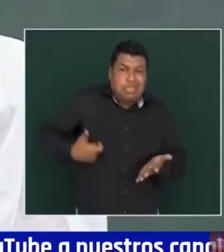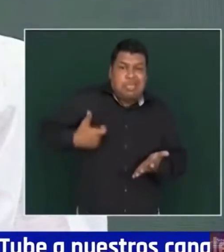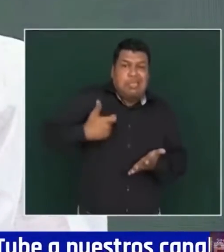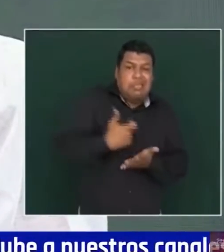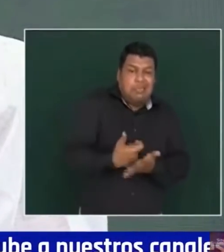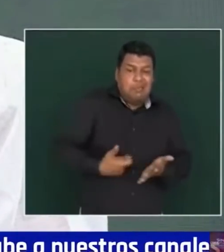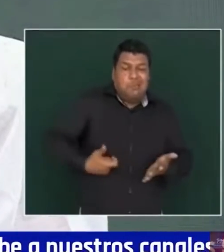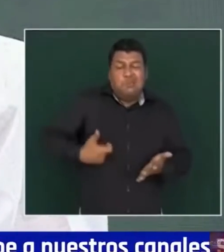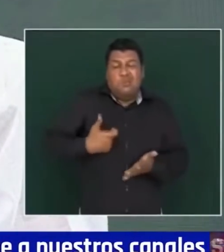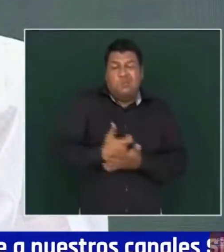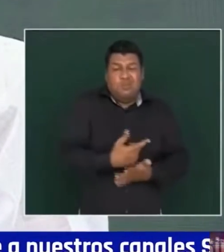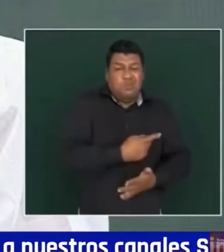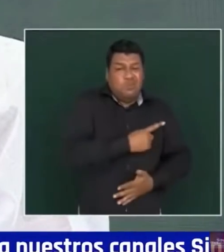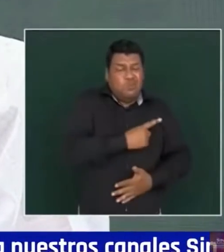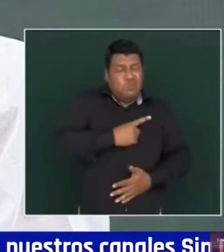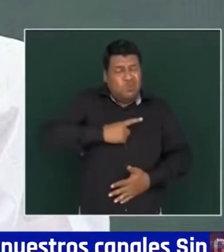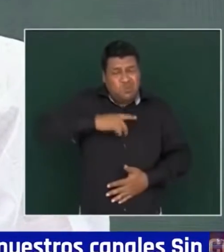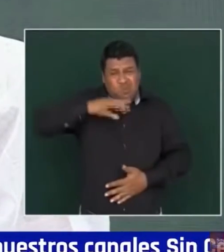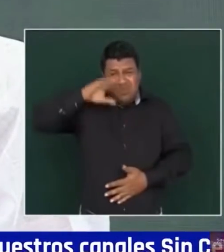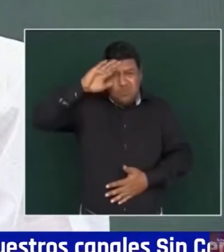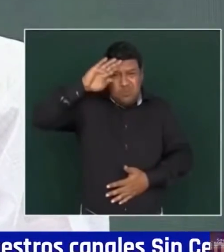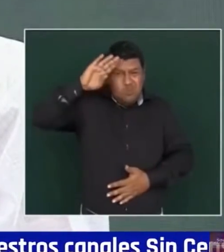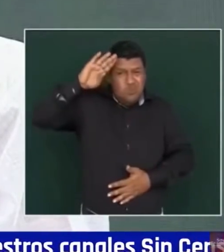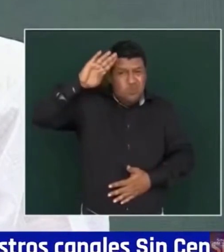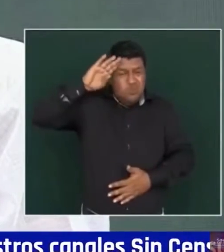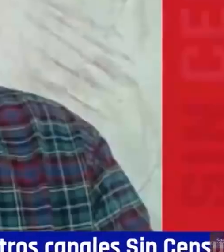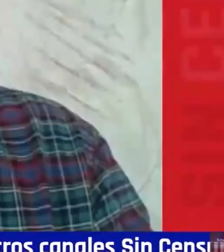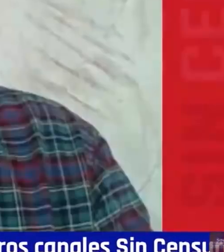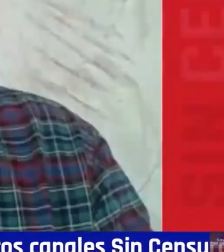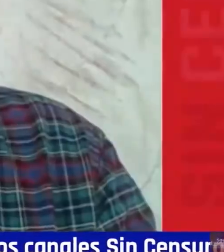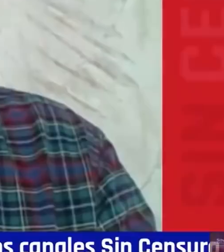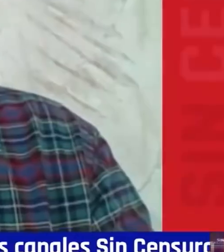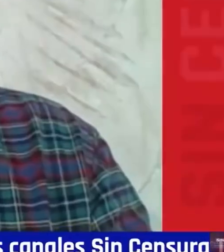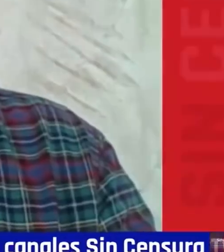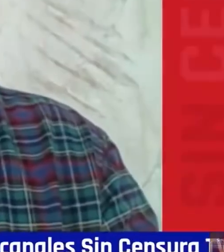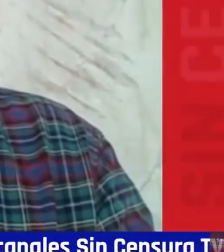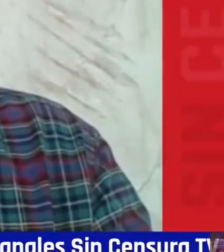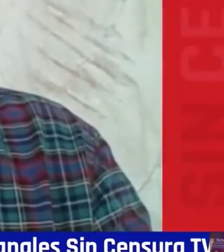golpe de Estado en Chile, y luego viene